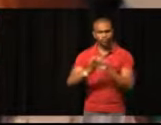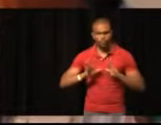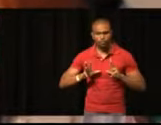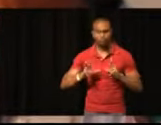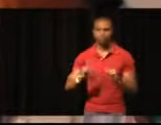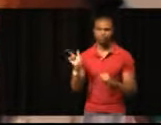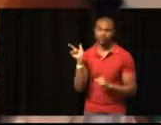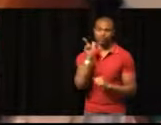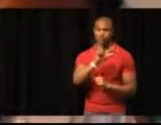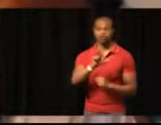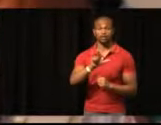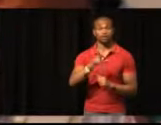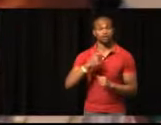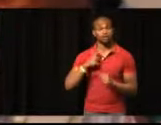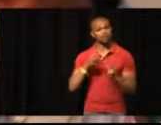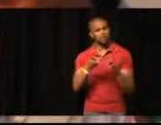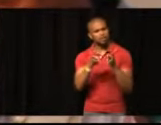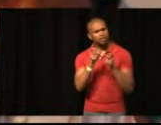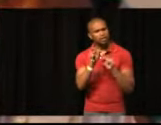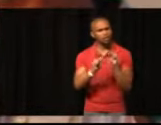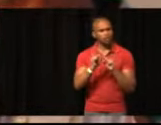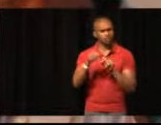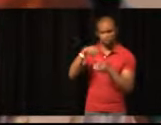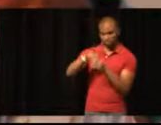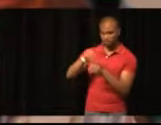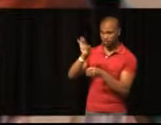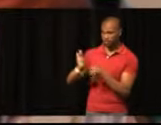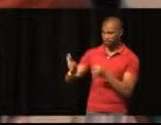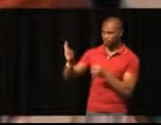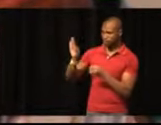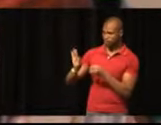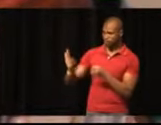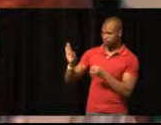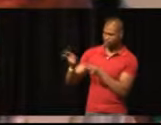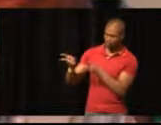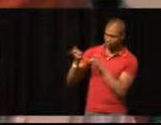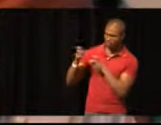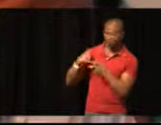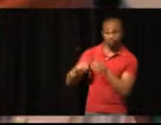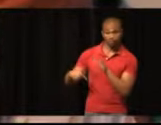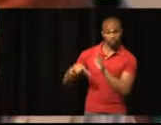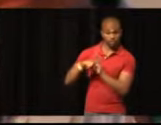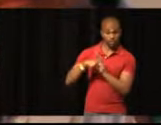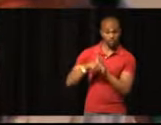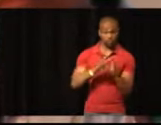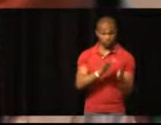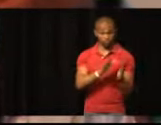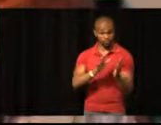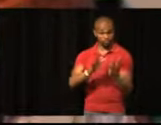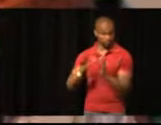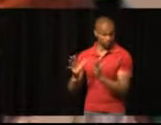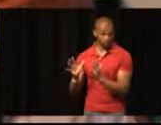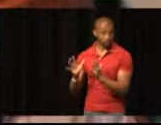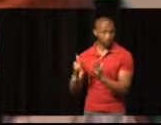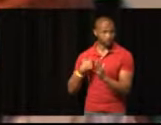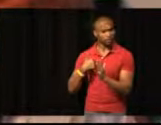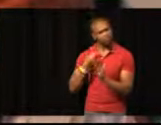dirigirse hace el camino para que todos ganen. Yo veo que la universidad, yo formo parte de ese